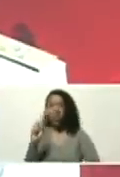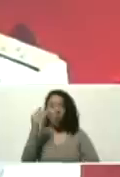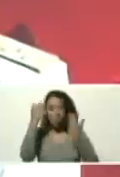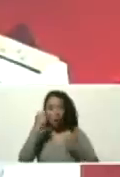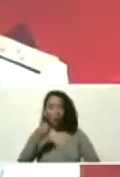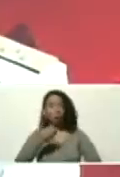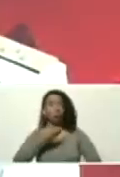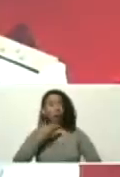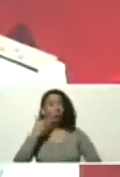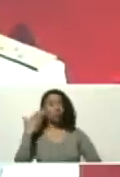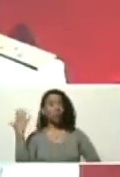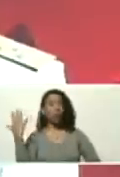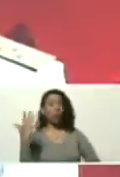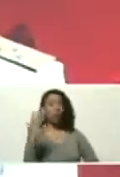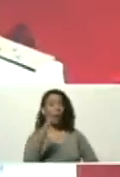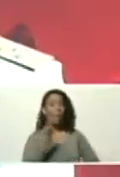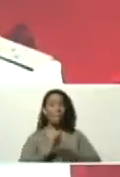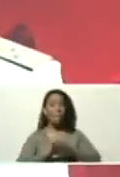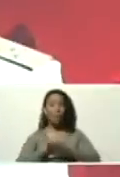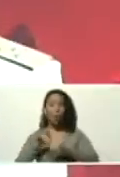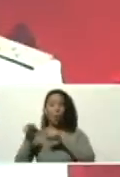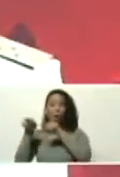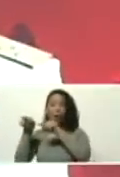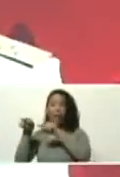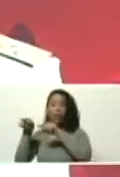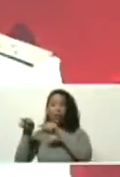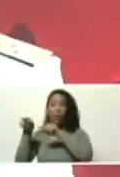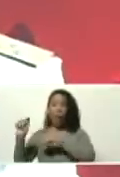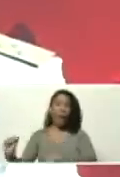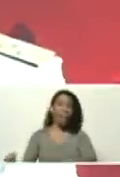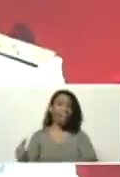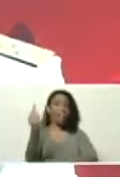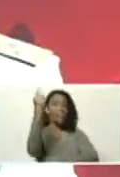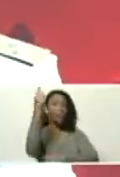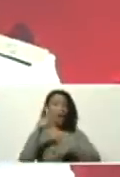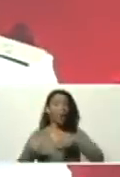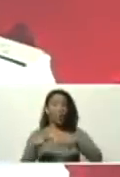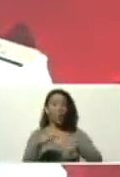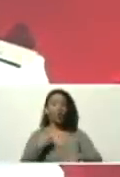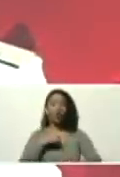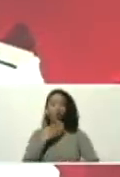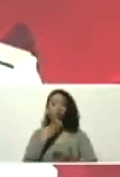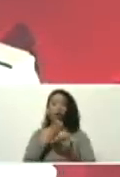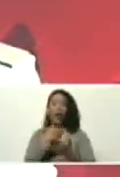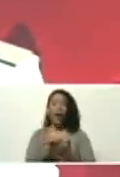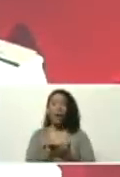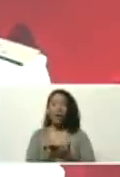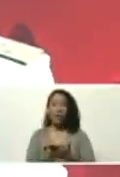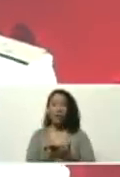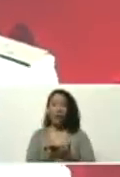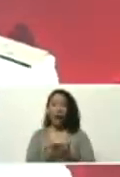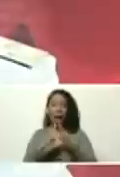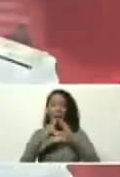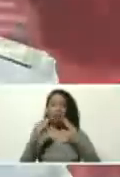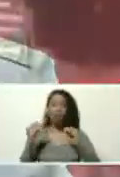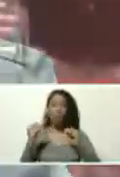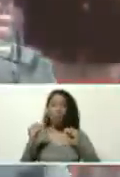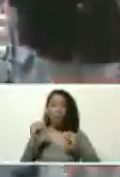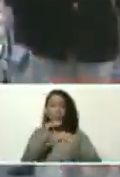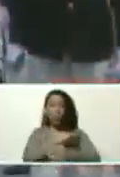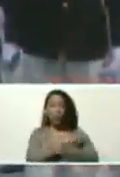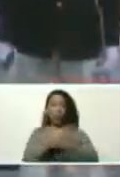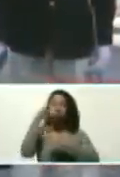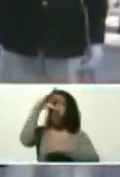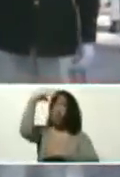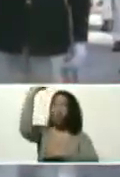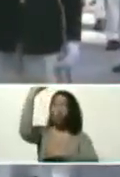omnipotentes. Es por ello que queremos en primer lugar agradecer al Todopoderoso y a nuestras